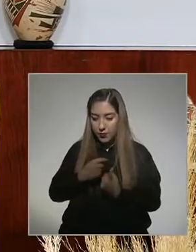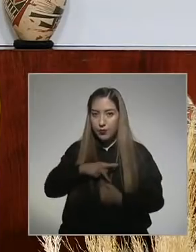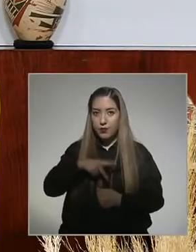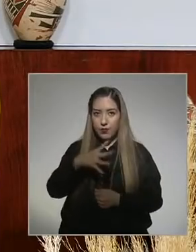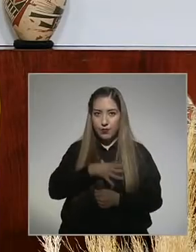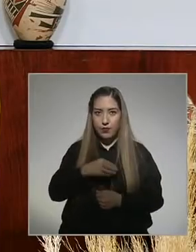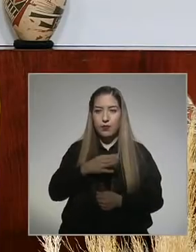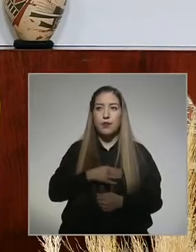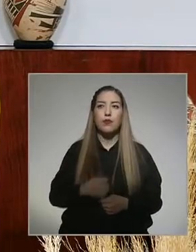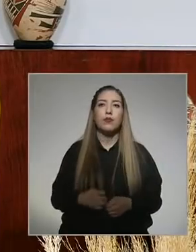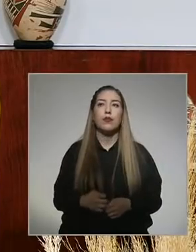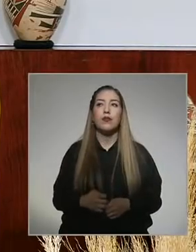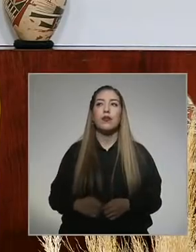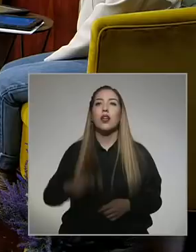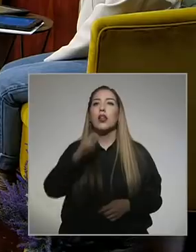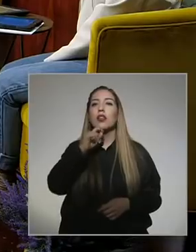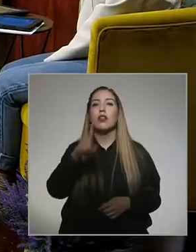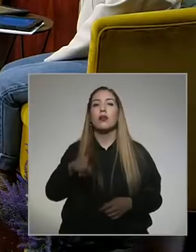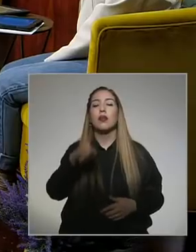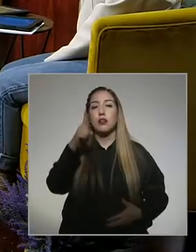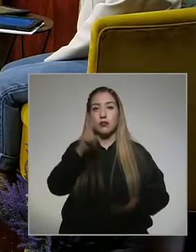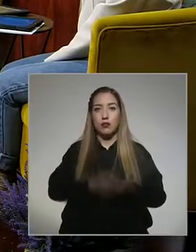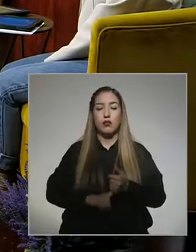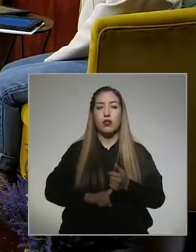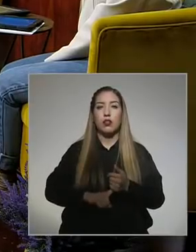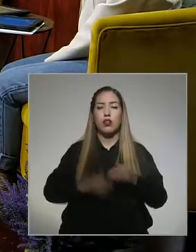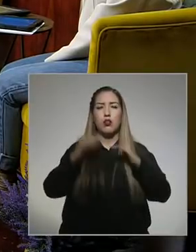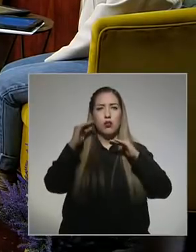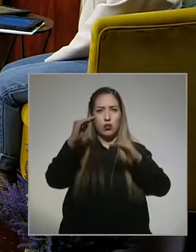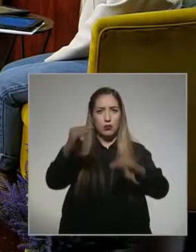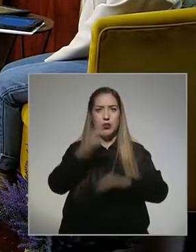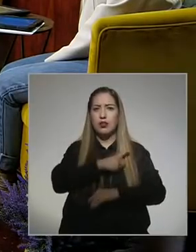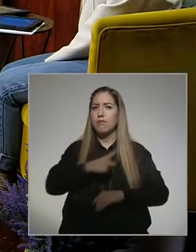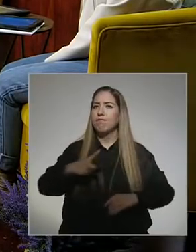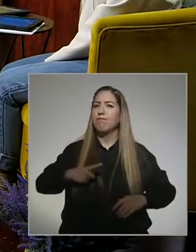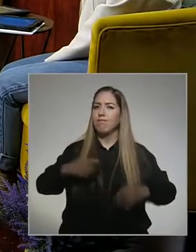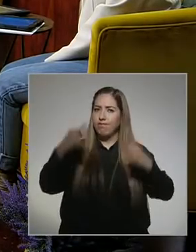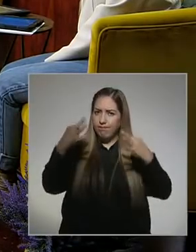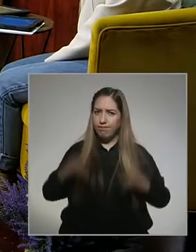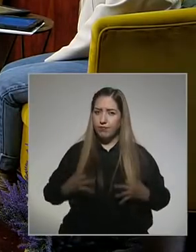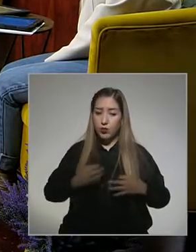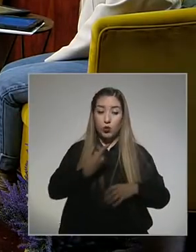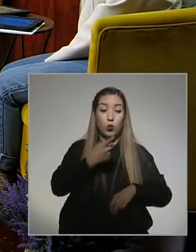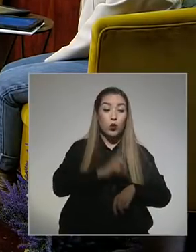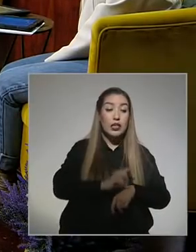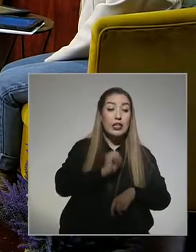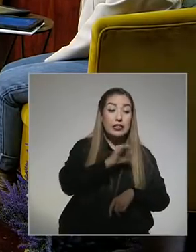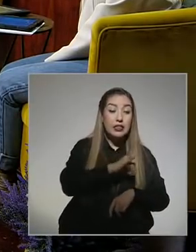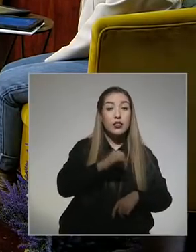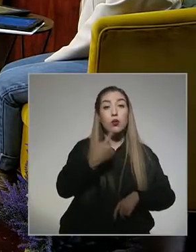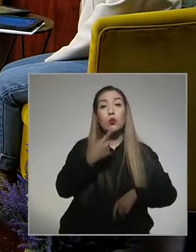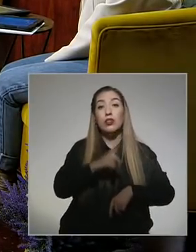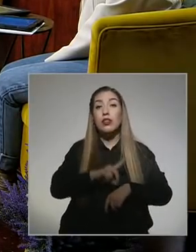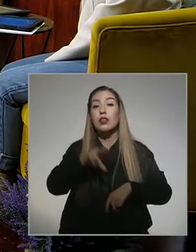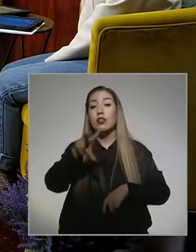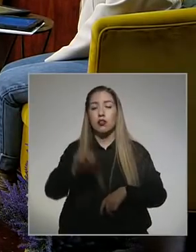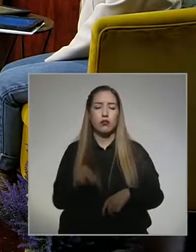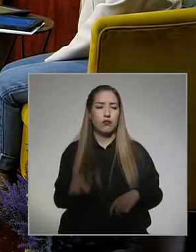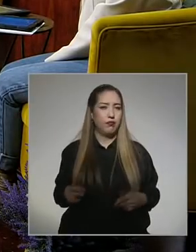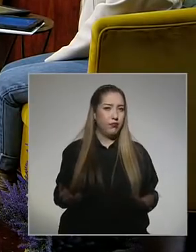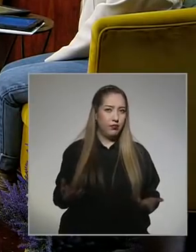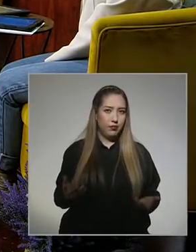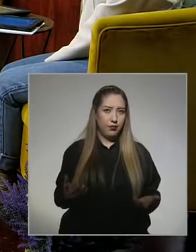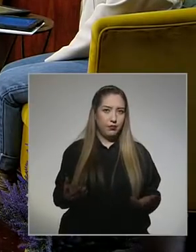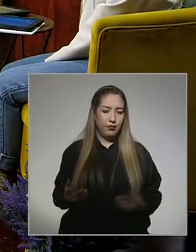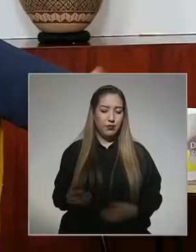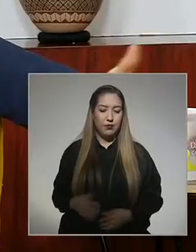por último, en los límites, ser consistente. No es un día sí y un día no. En función de